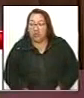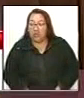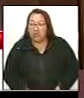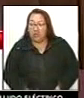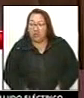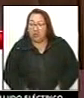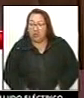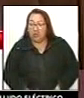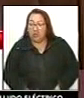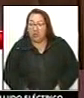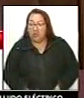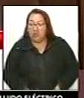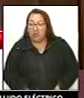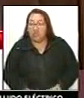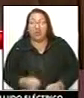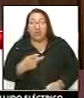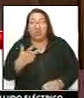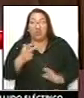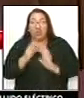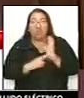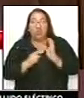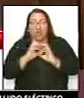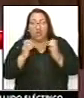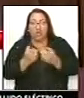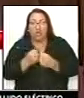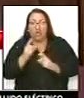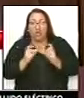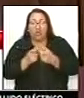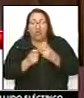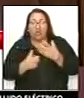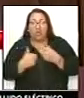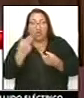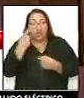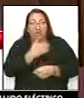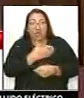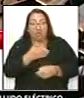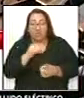propone modificar el artículo 35 del reglamento del Congreso. Los señores congresistas